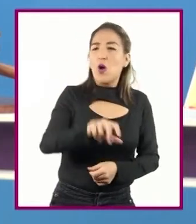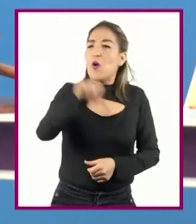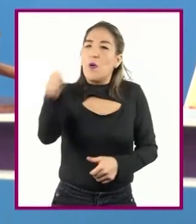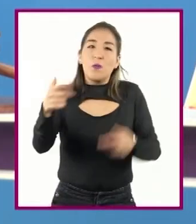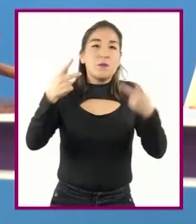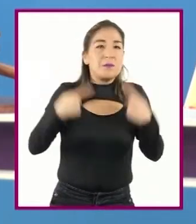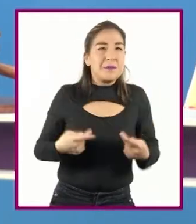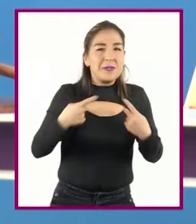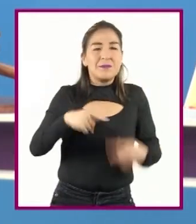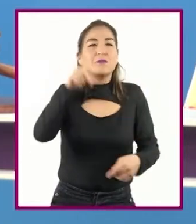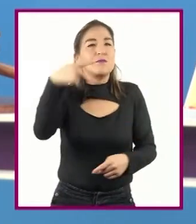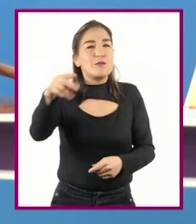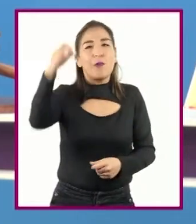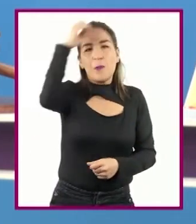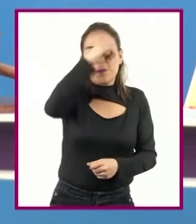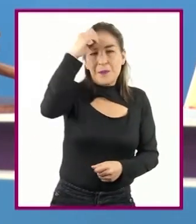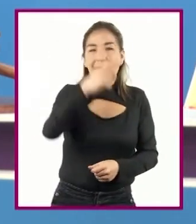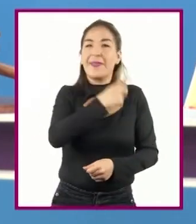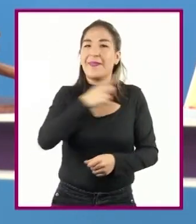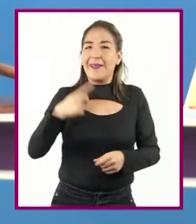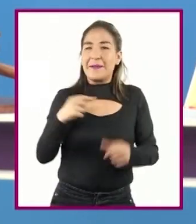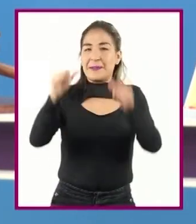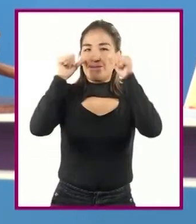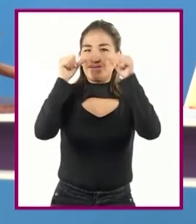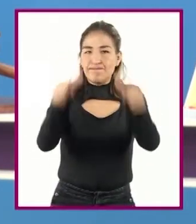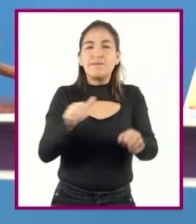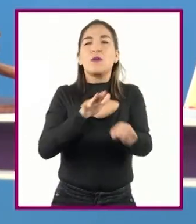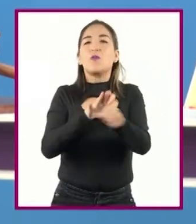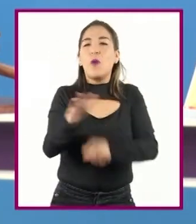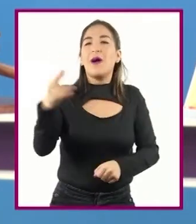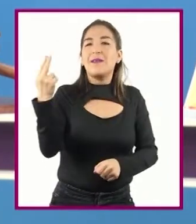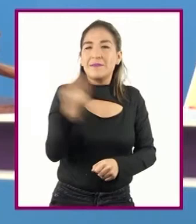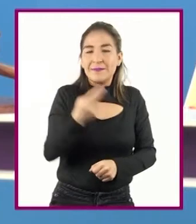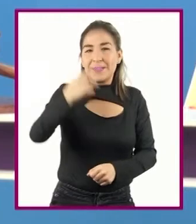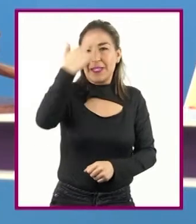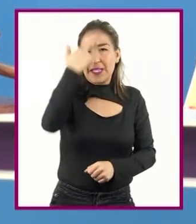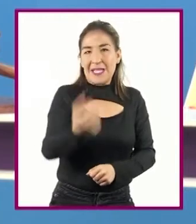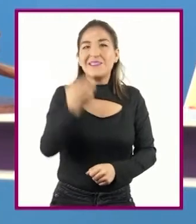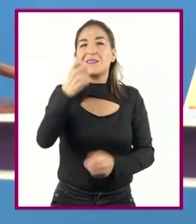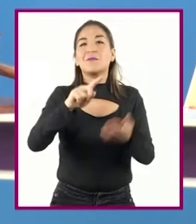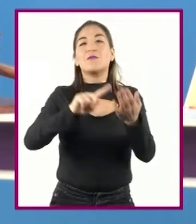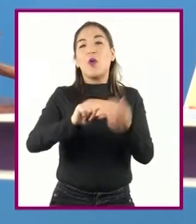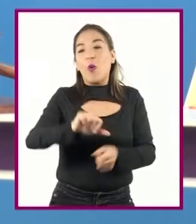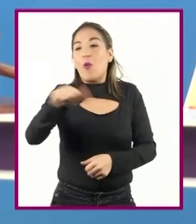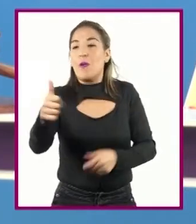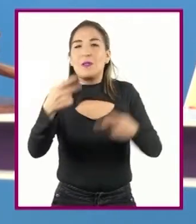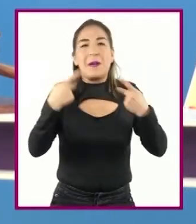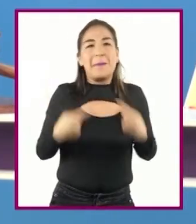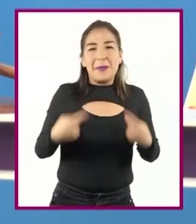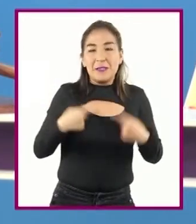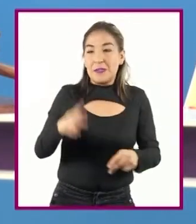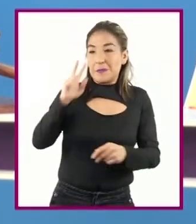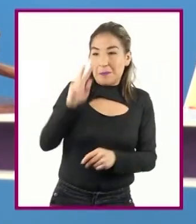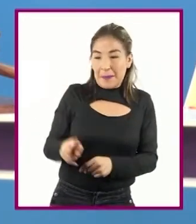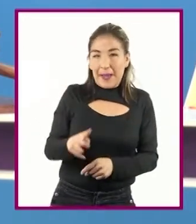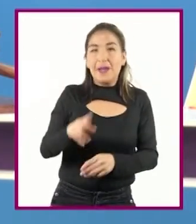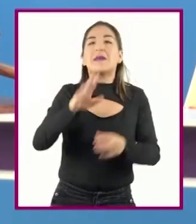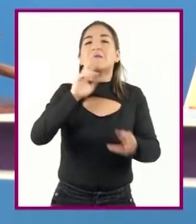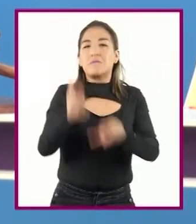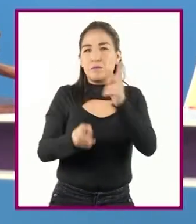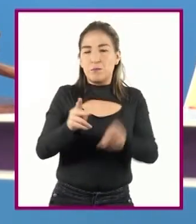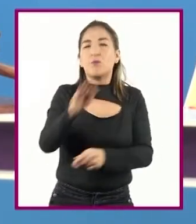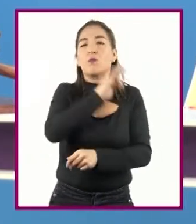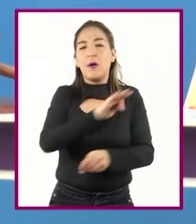y los otros, poner atención a las razones y necesidades de la contraparte, para que podamos llegar a